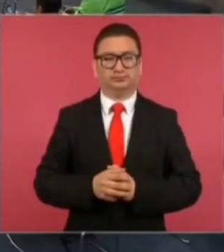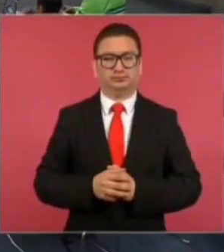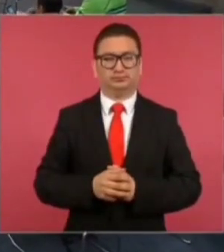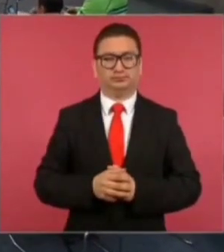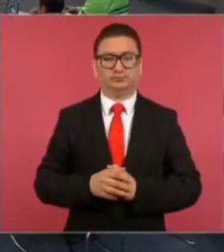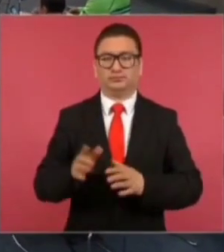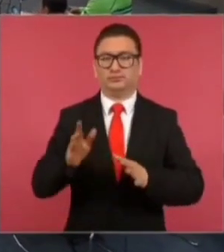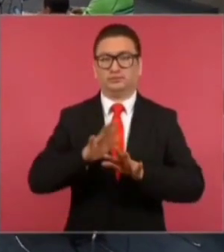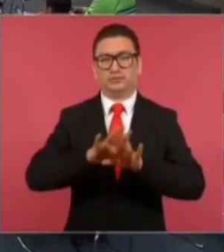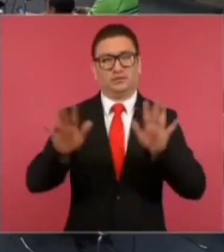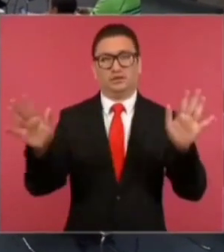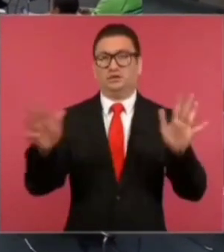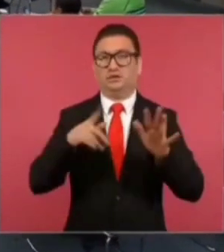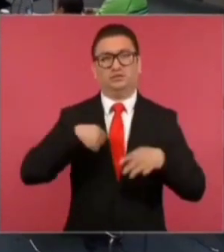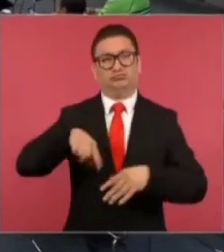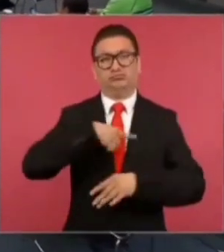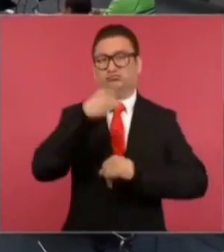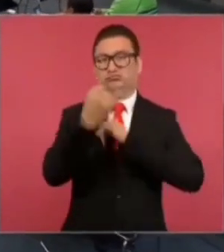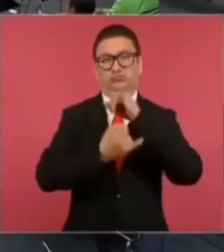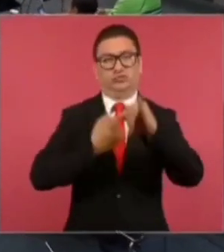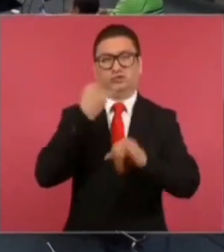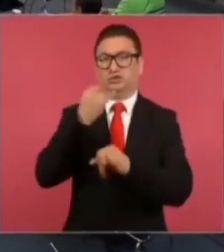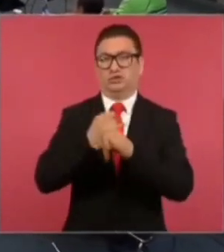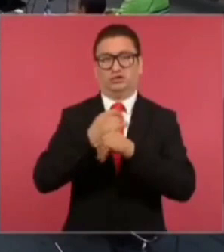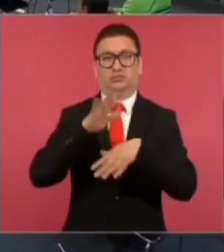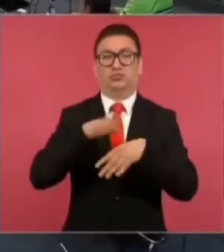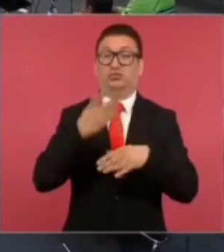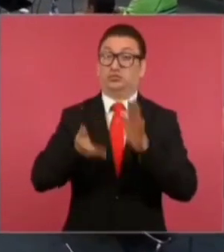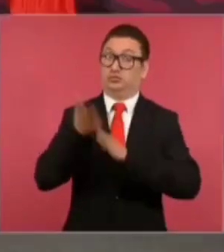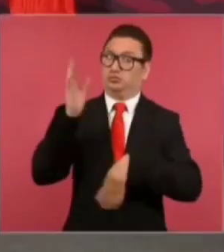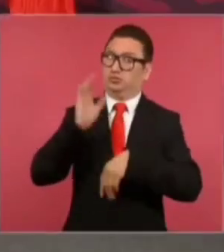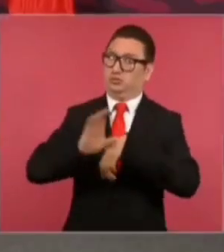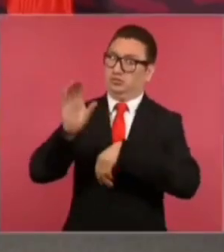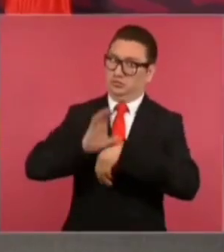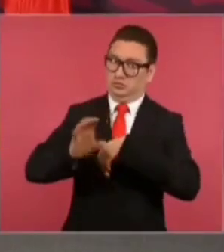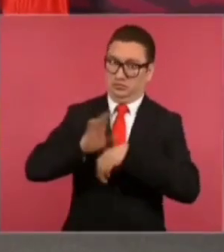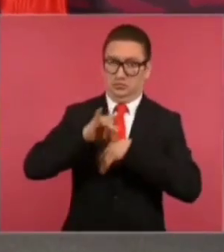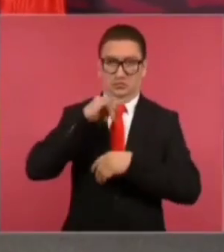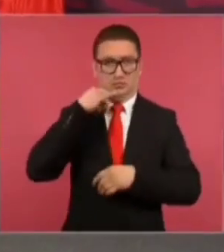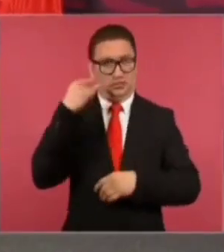Y ya nos volvimos internacionalistas, porque yo voy a Colombia, yo voy a Chile.